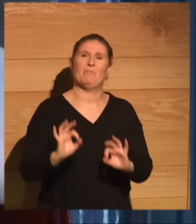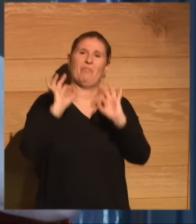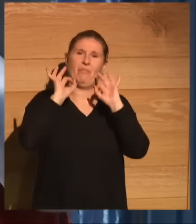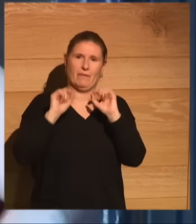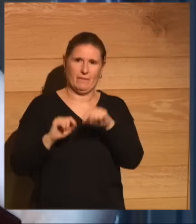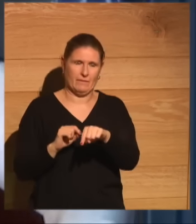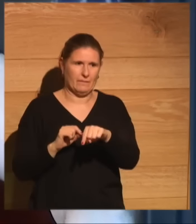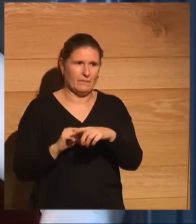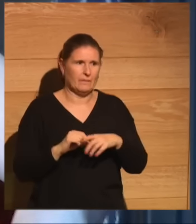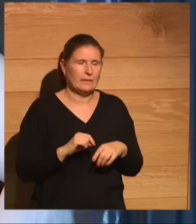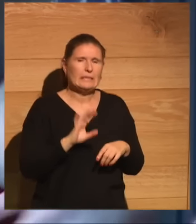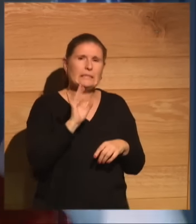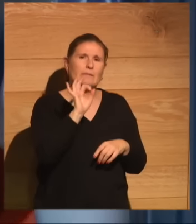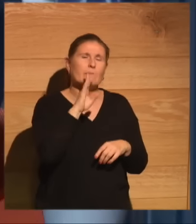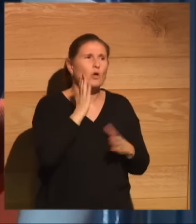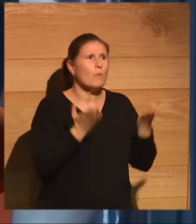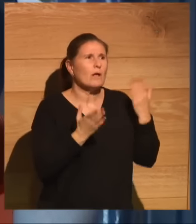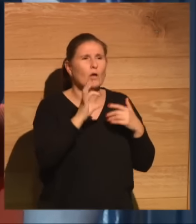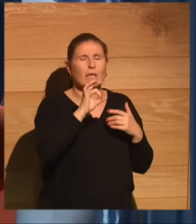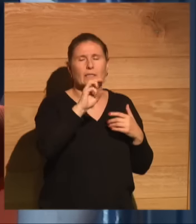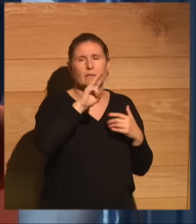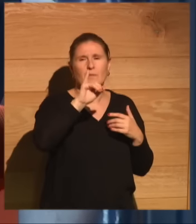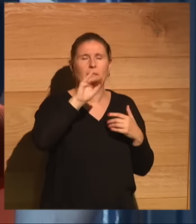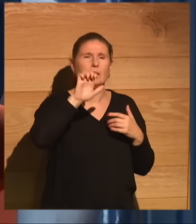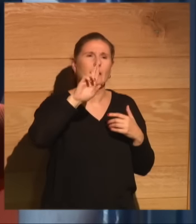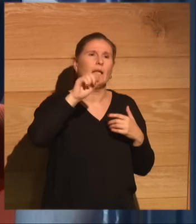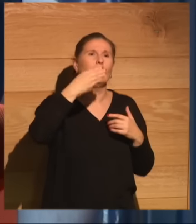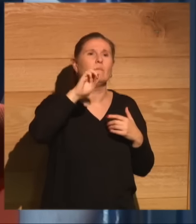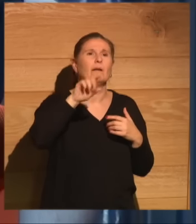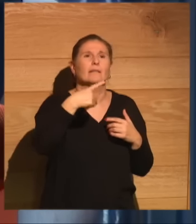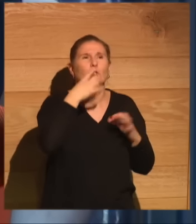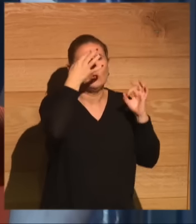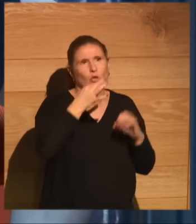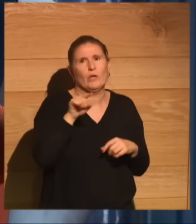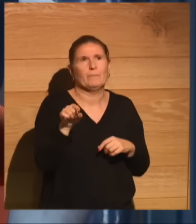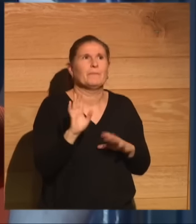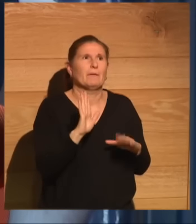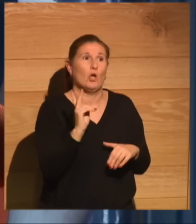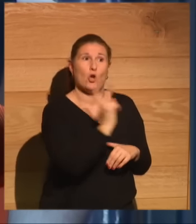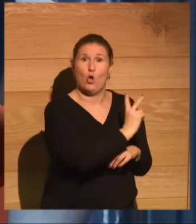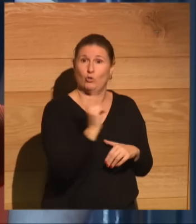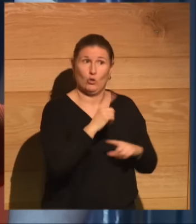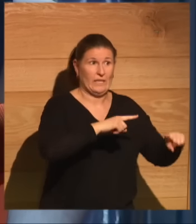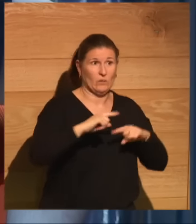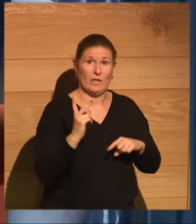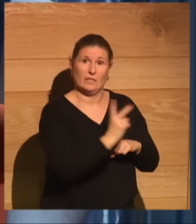antes, comparándolo con Spielberg, me parece que es el centro de las cosas. Quiero decir, los dos se les influyen las mismas historias,